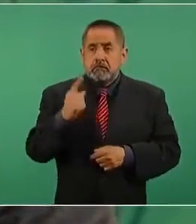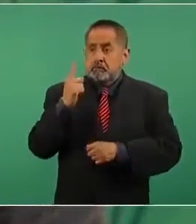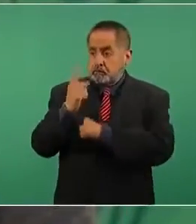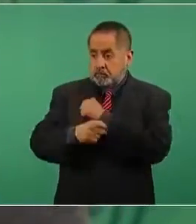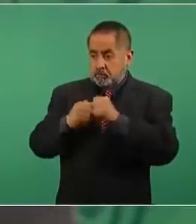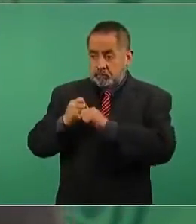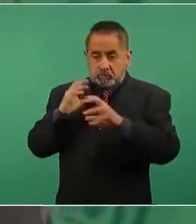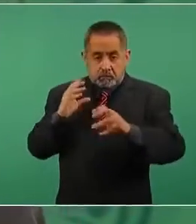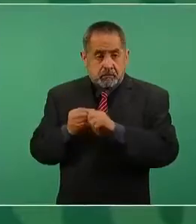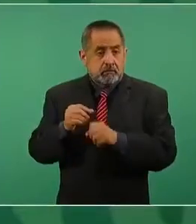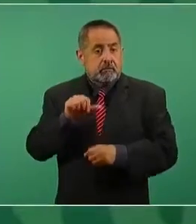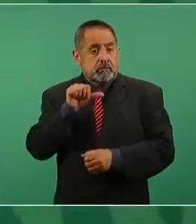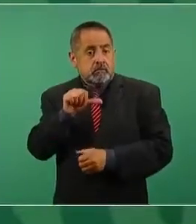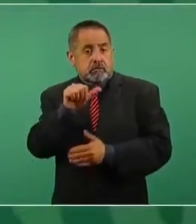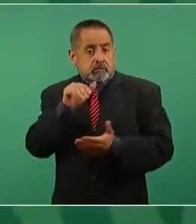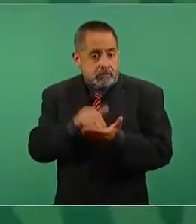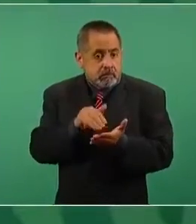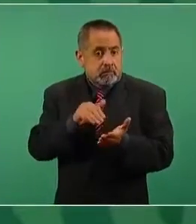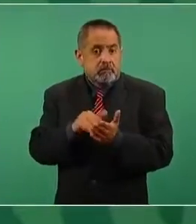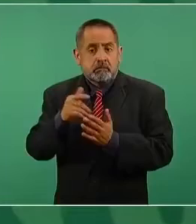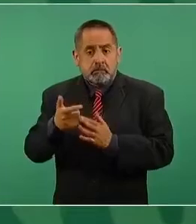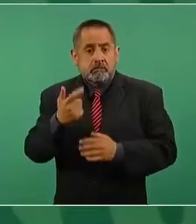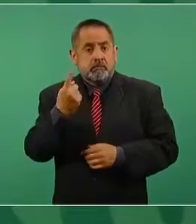16,000 millones de pesos al año,